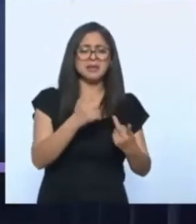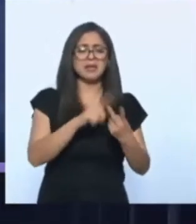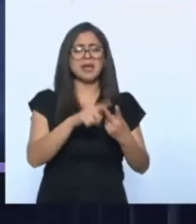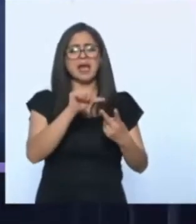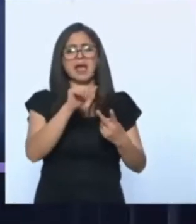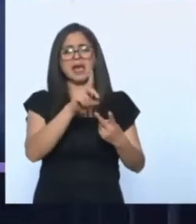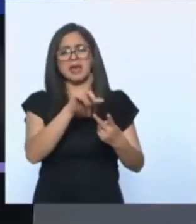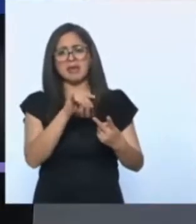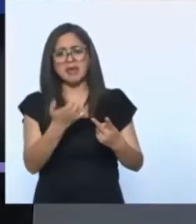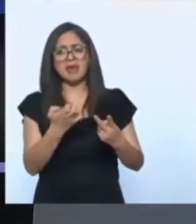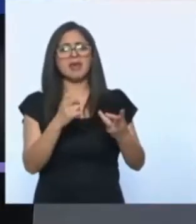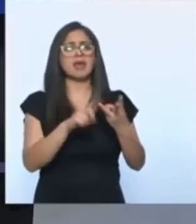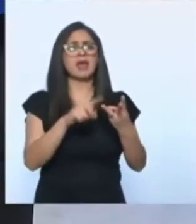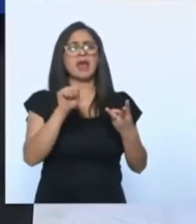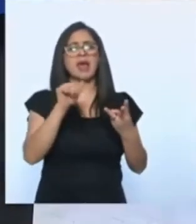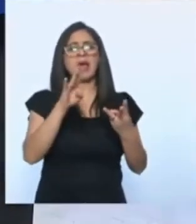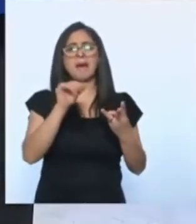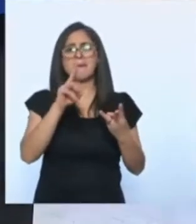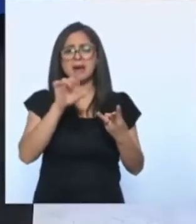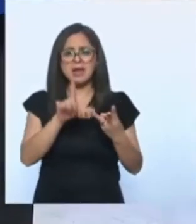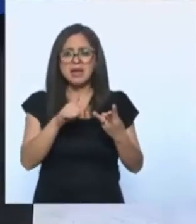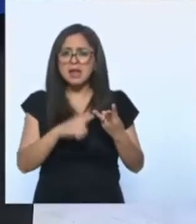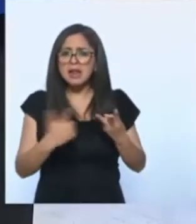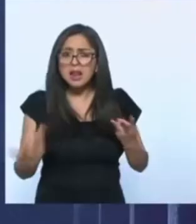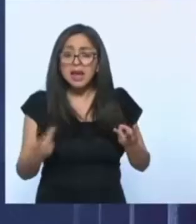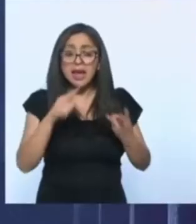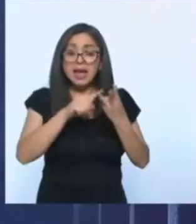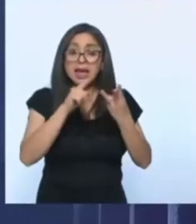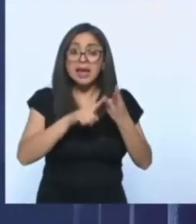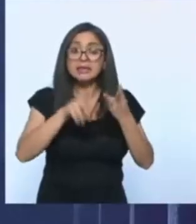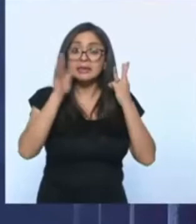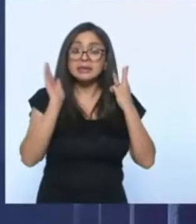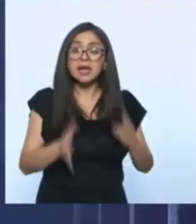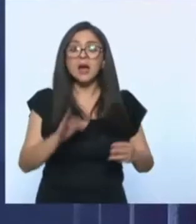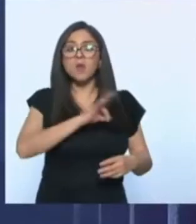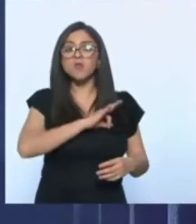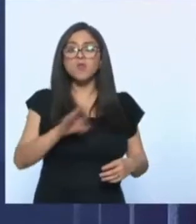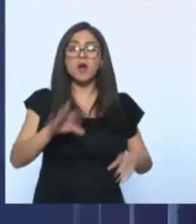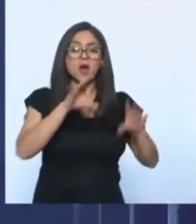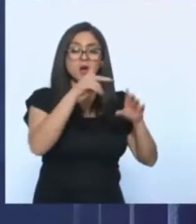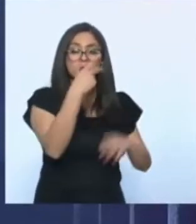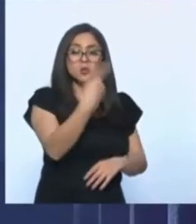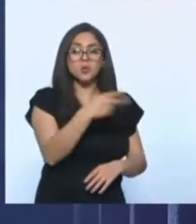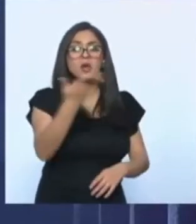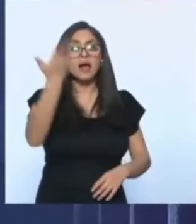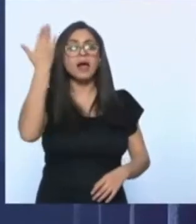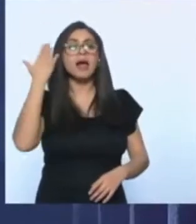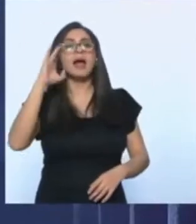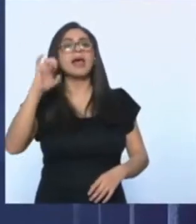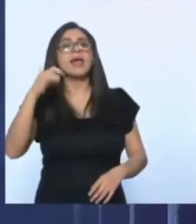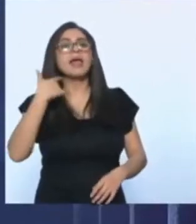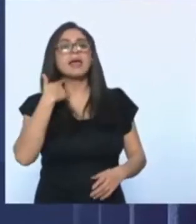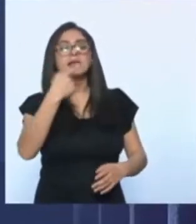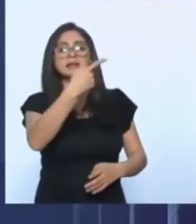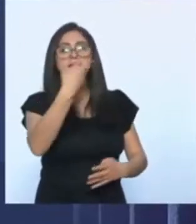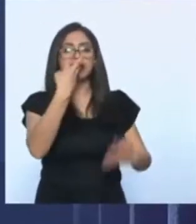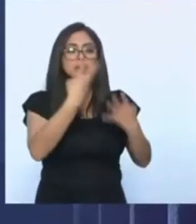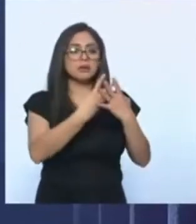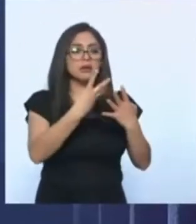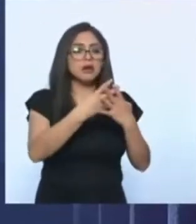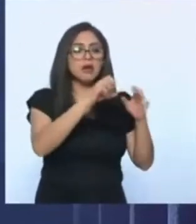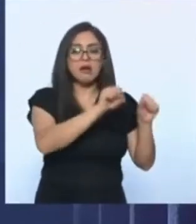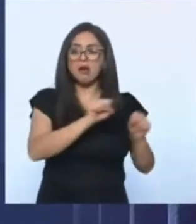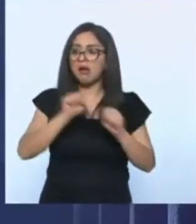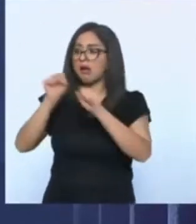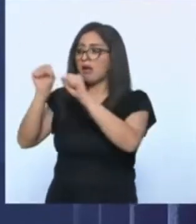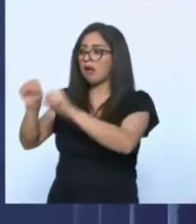Mendoza, Abril, que bueno, ella ya había logrado que encerraran a su exesposo tras las rejas y un